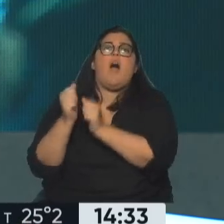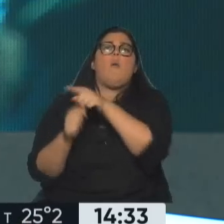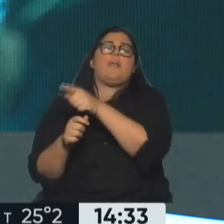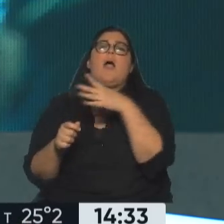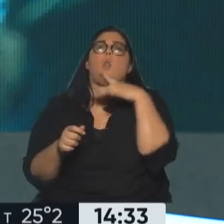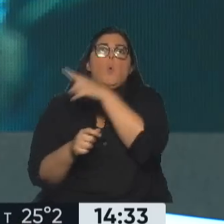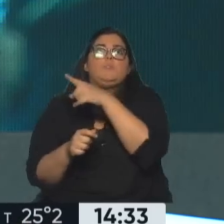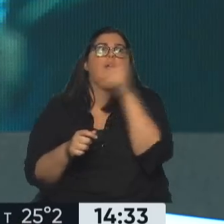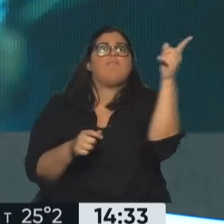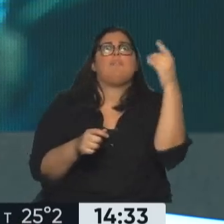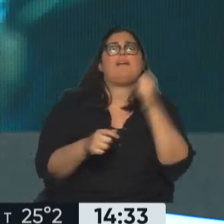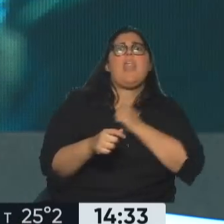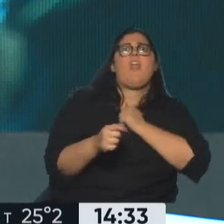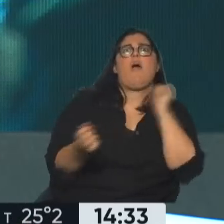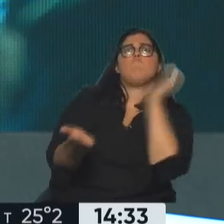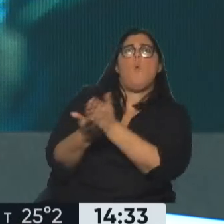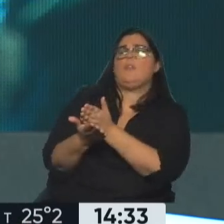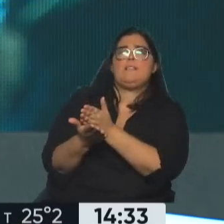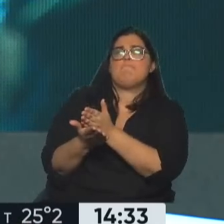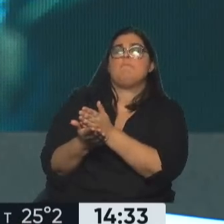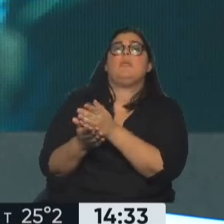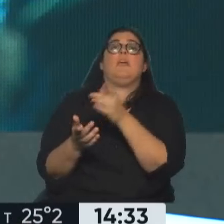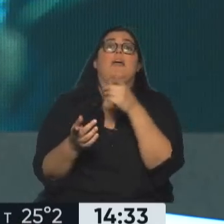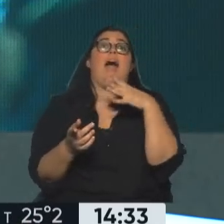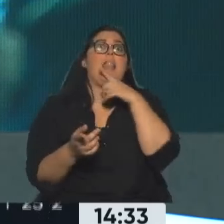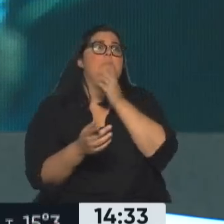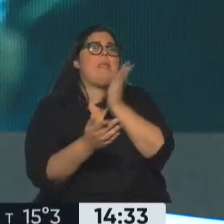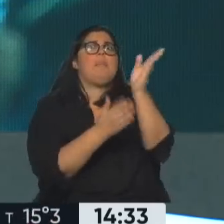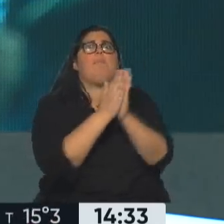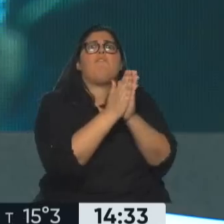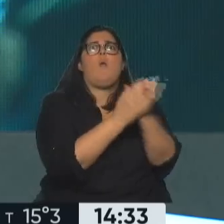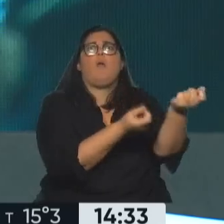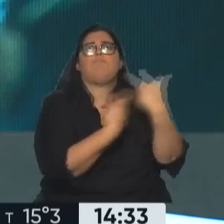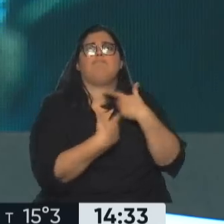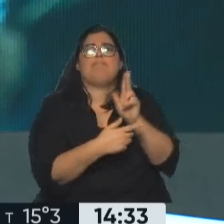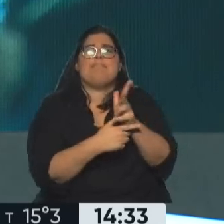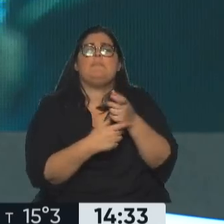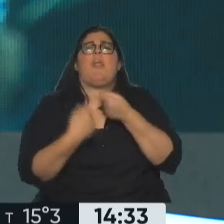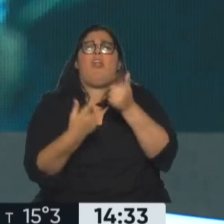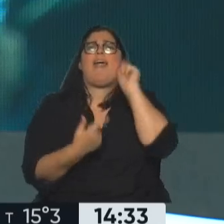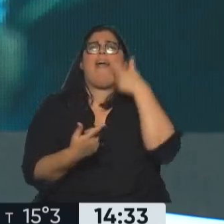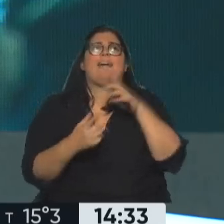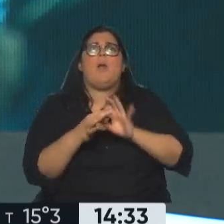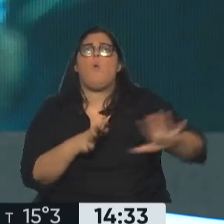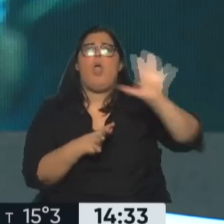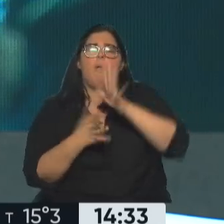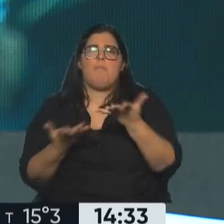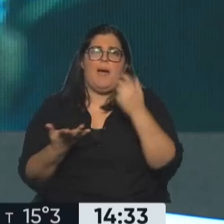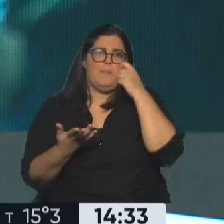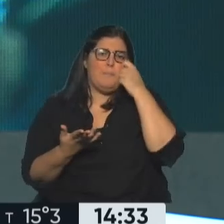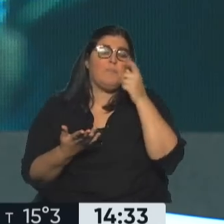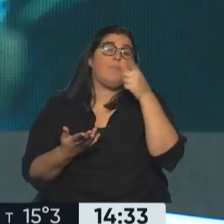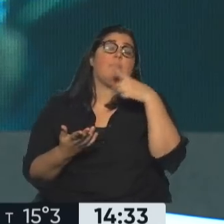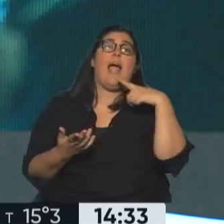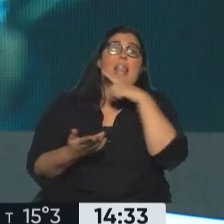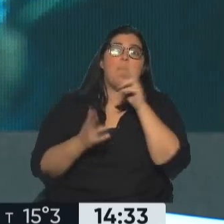le pide que libere la turbina para que funcione y no se quede sin gas Alemania y Europa, y Ucrania le dice no podés liberar esa